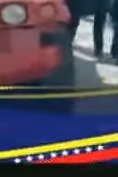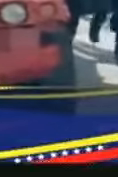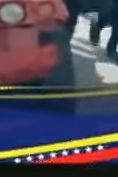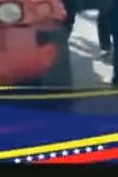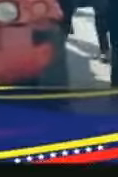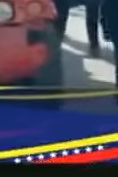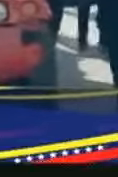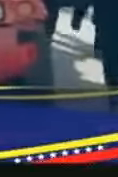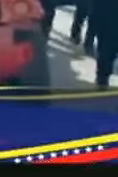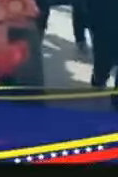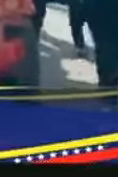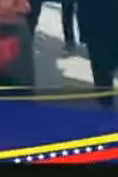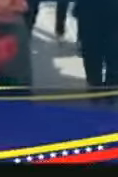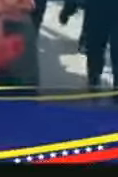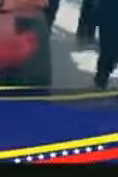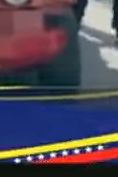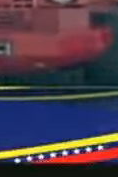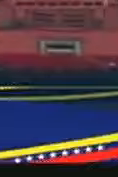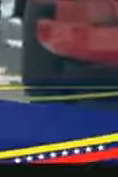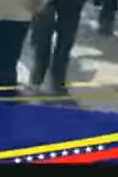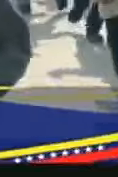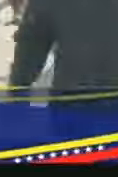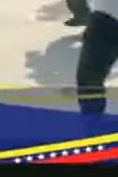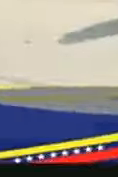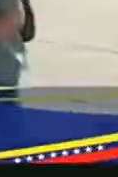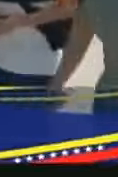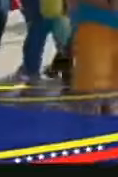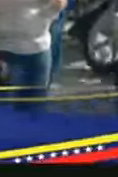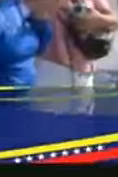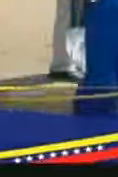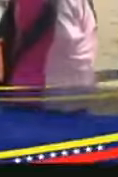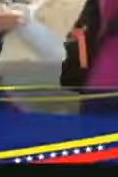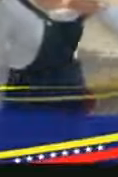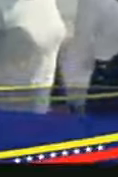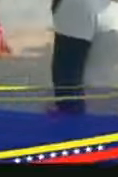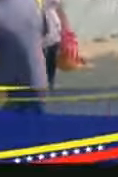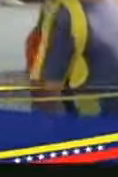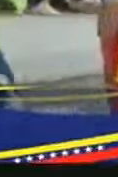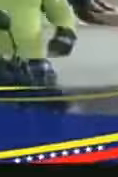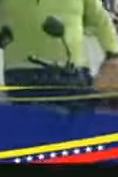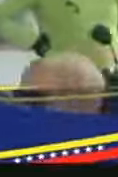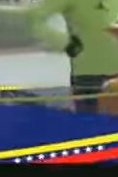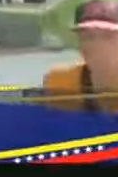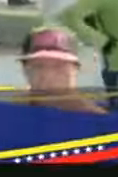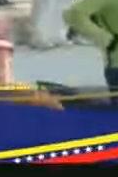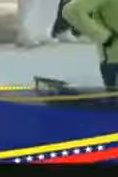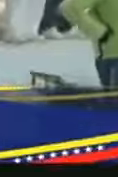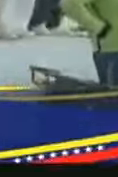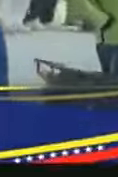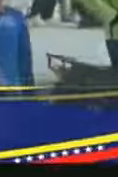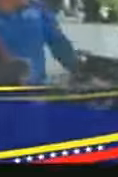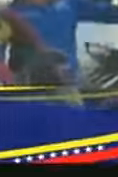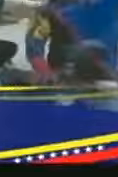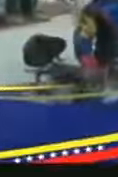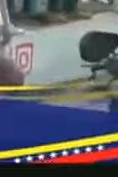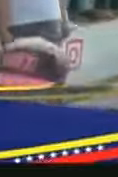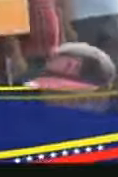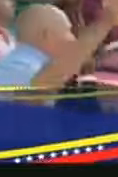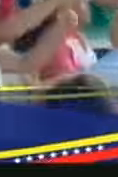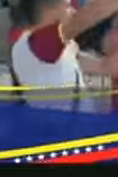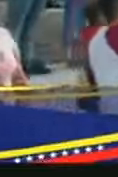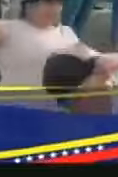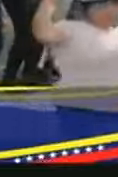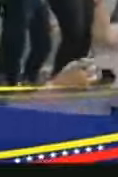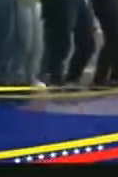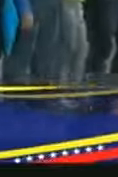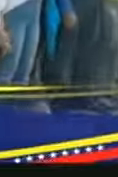compartir con la población yaracuyana y sobre todo inaugurar obras, avances de las bricomiles. También habló del tema de